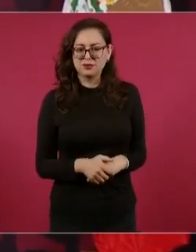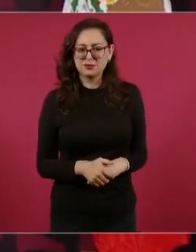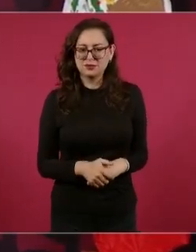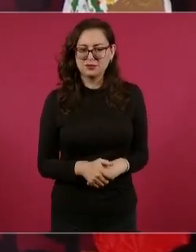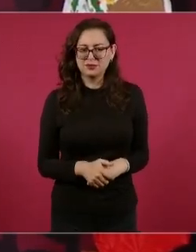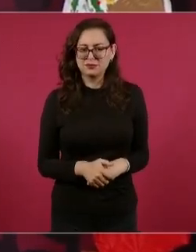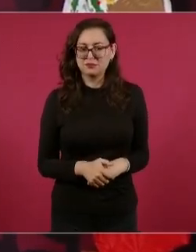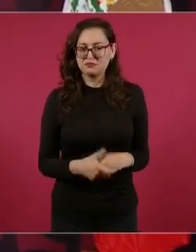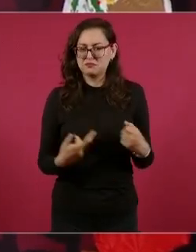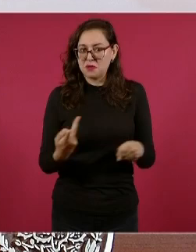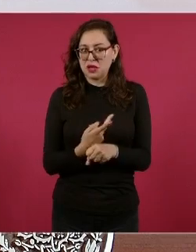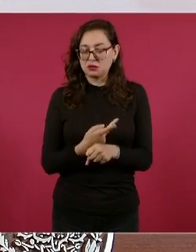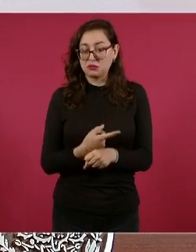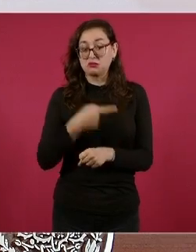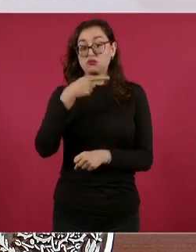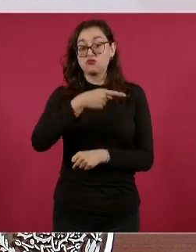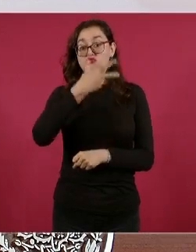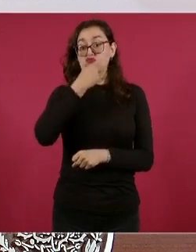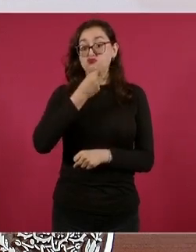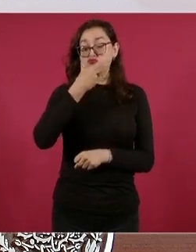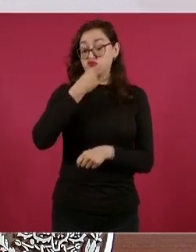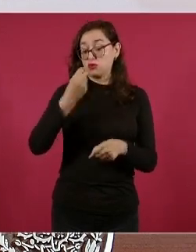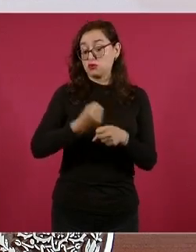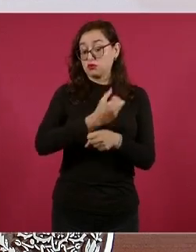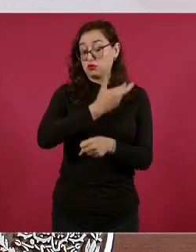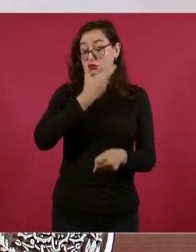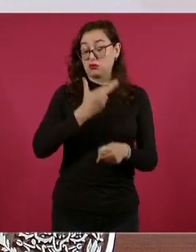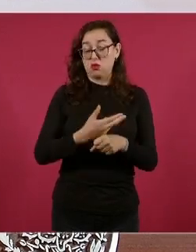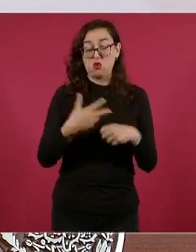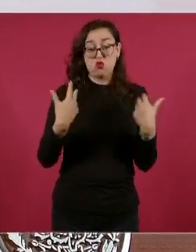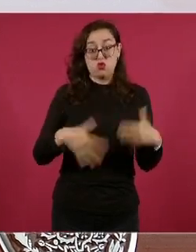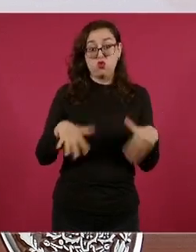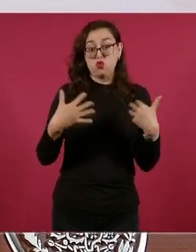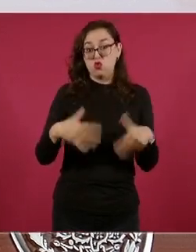¿Qué cárcel es un